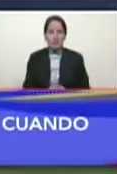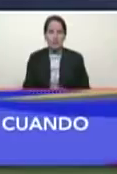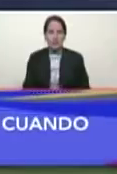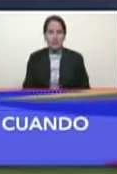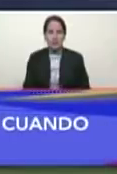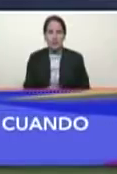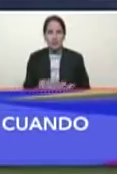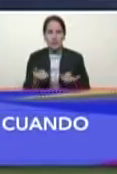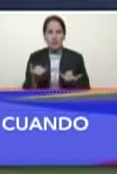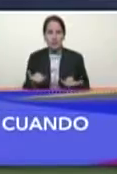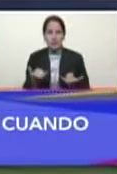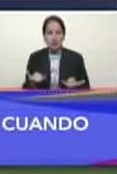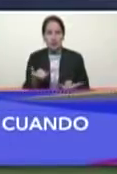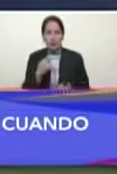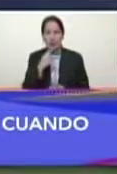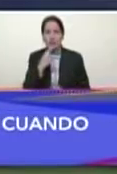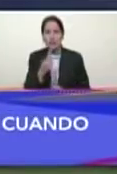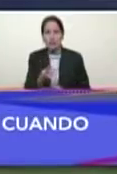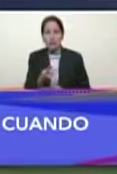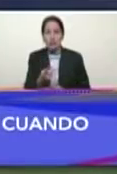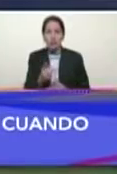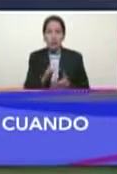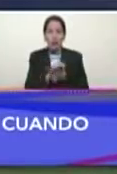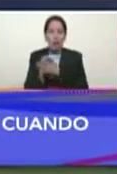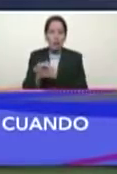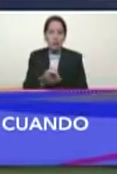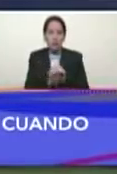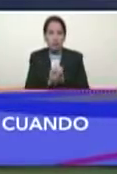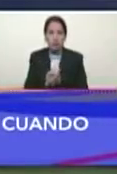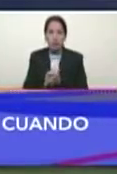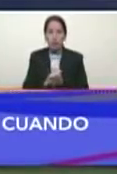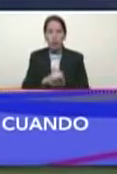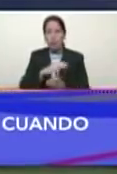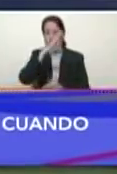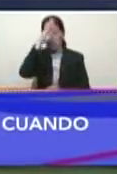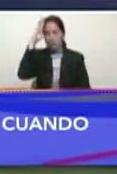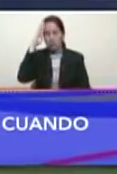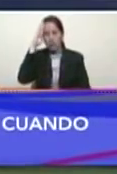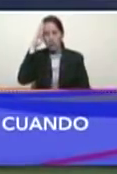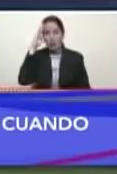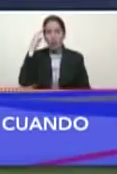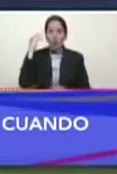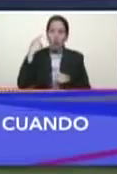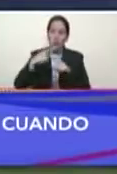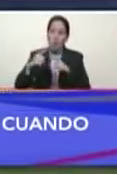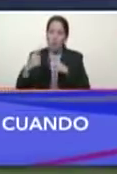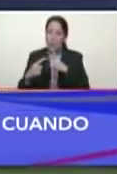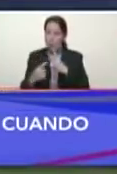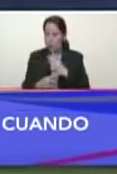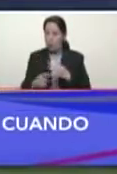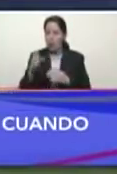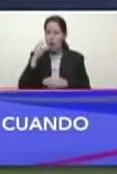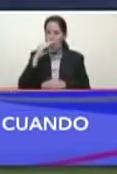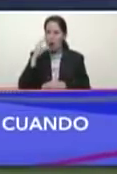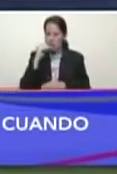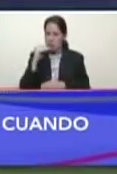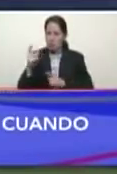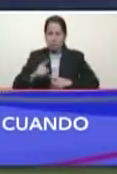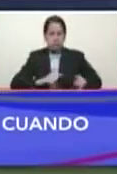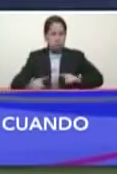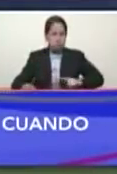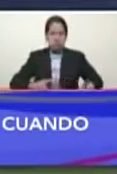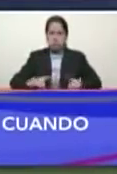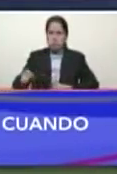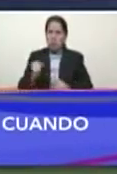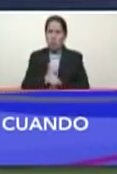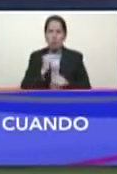Ahora le he dicho a los compañeros Aristóbulo, Diosdado, Héctor Rodríguez, que han coordinado las labores a